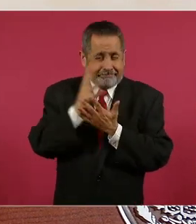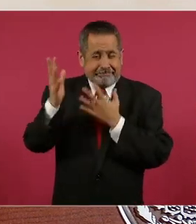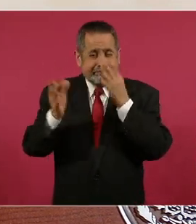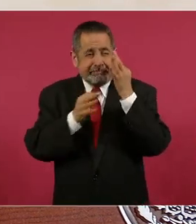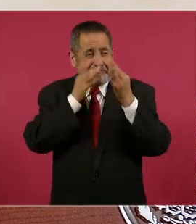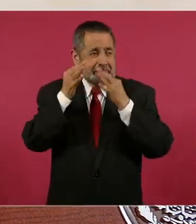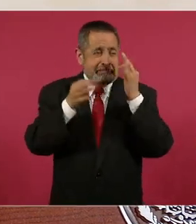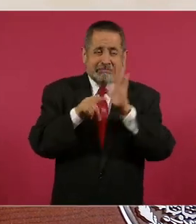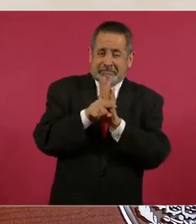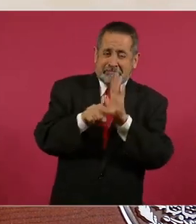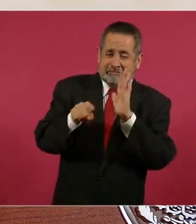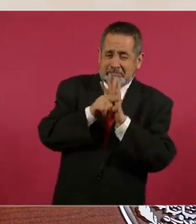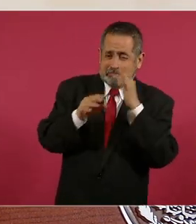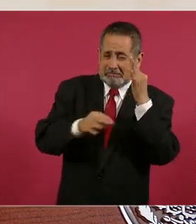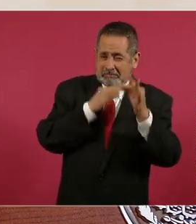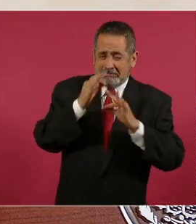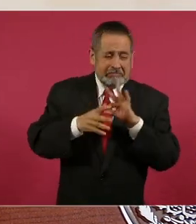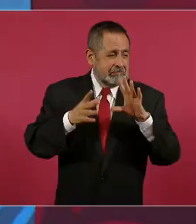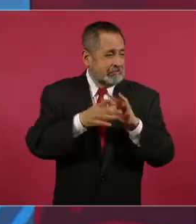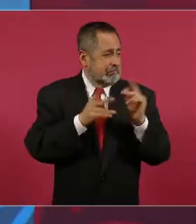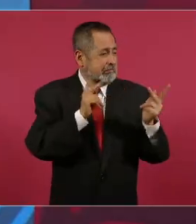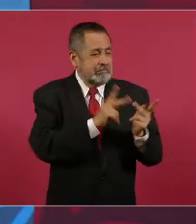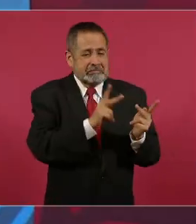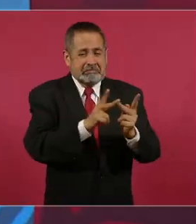difundieron? Todos.